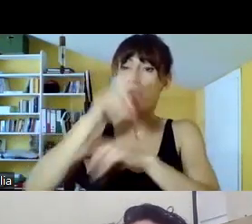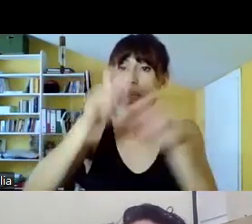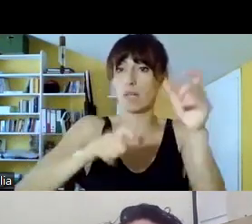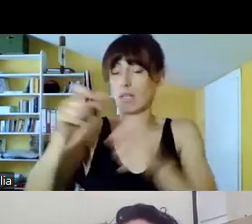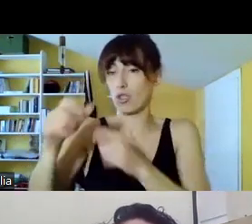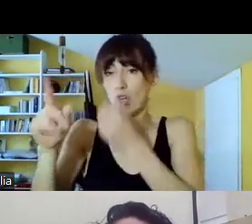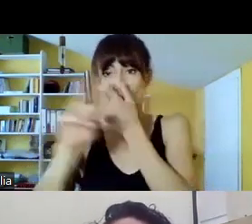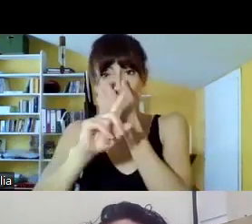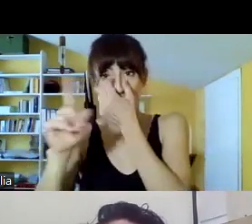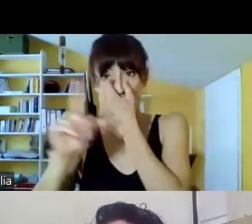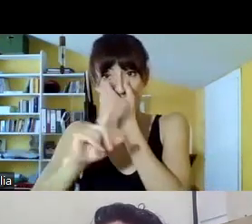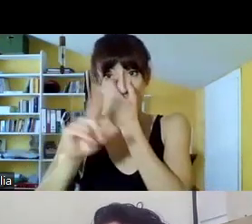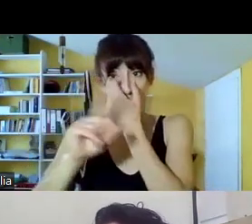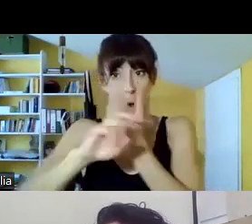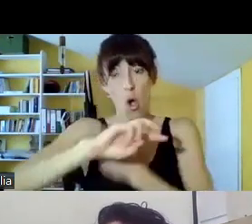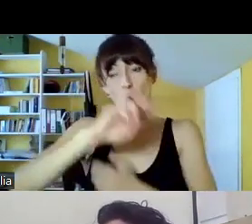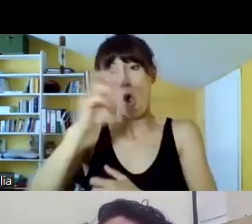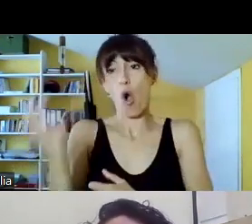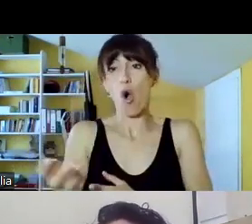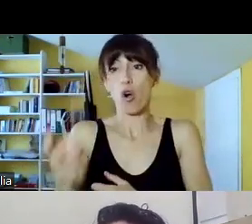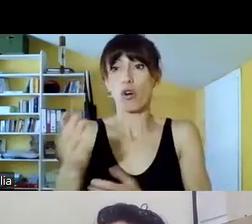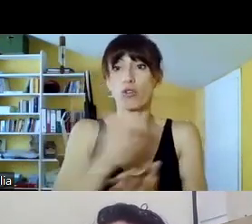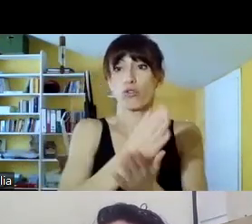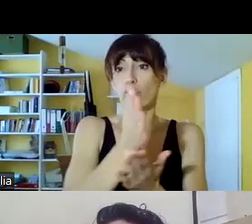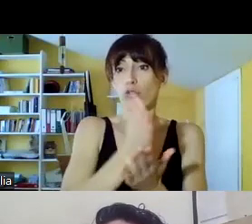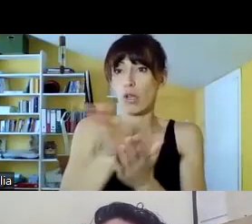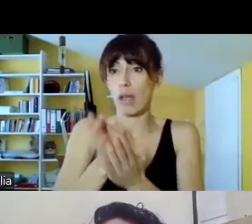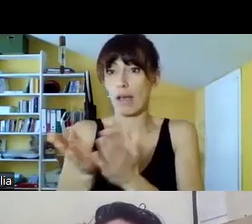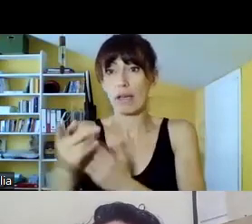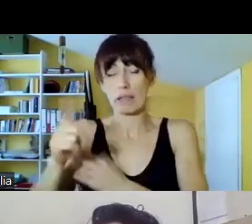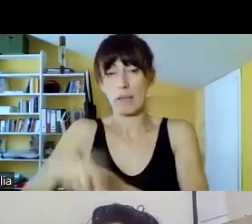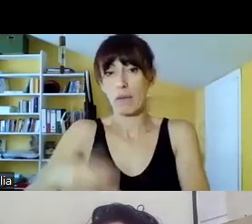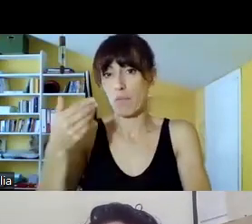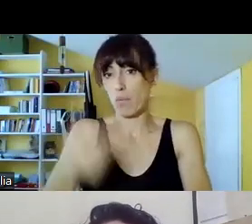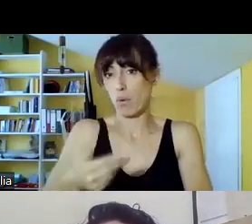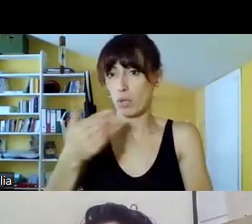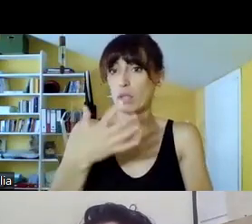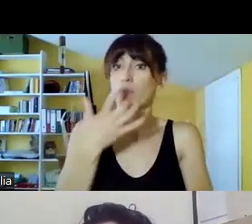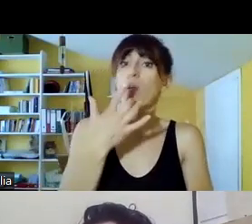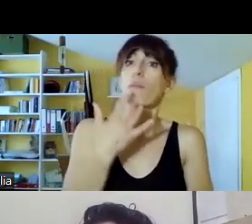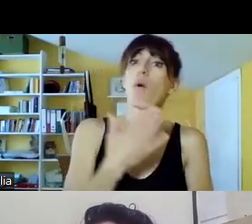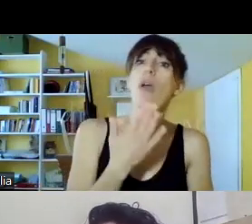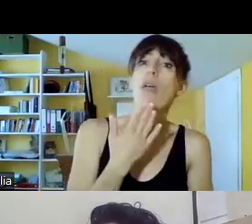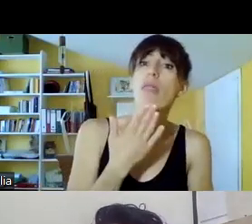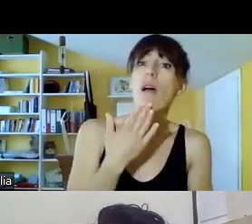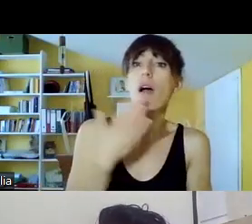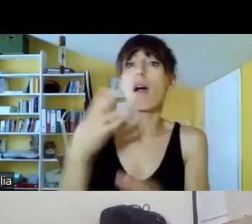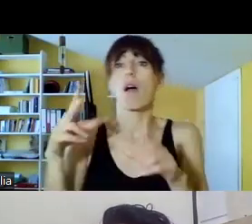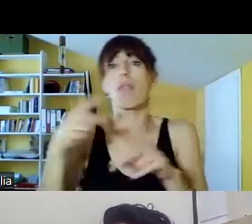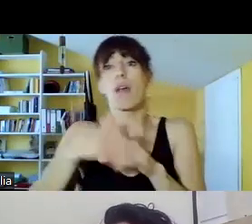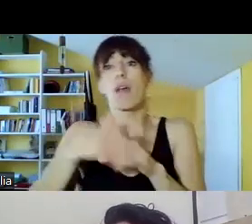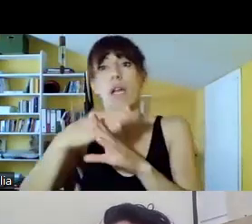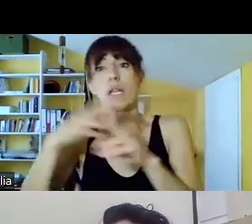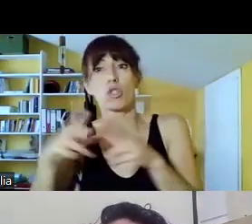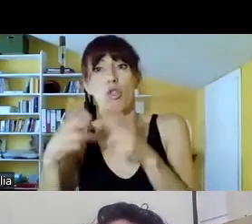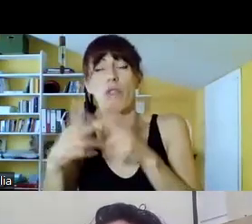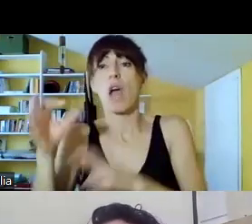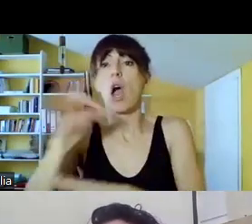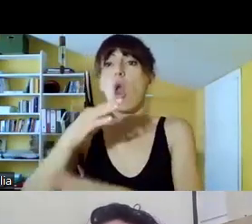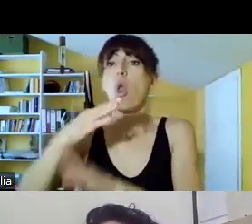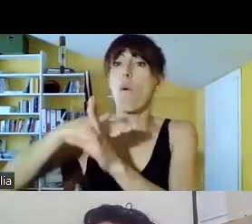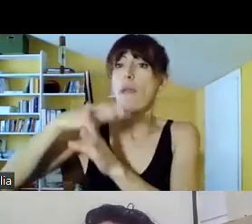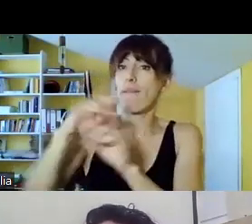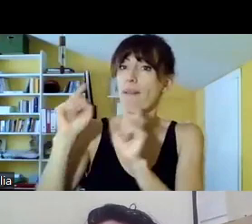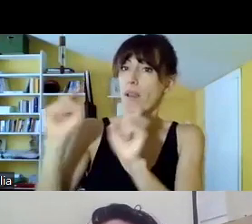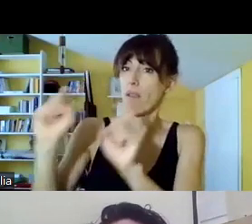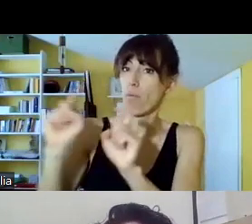ejes de desigualdad social que también van a ser determinantes, como la edad, la clase social o el nivel educativo. Esta